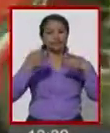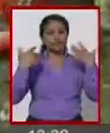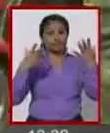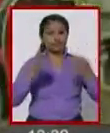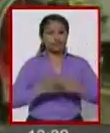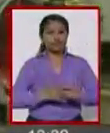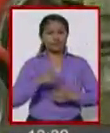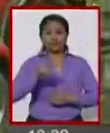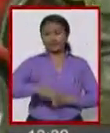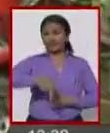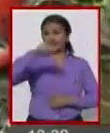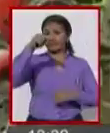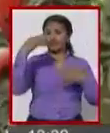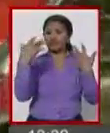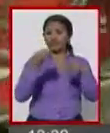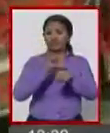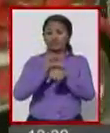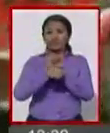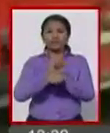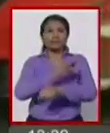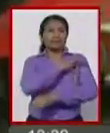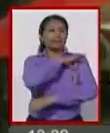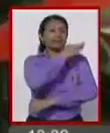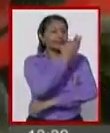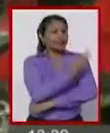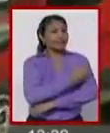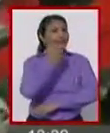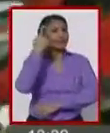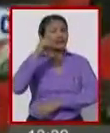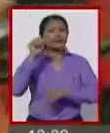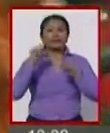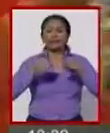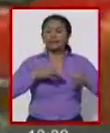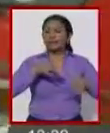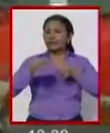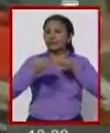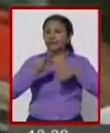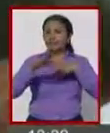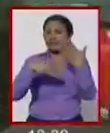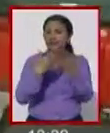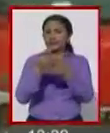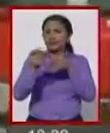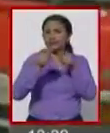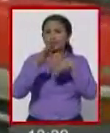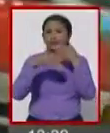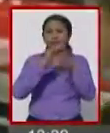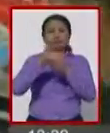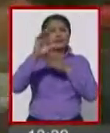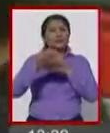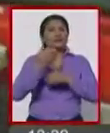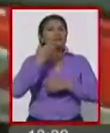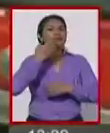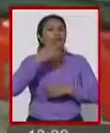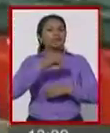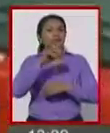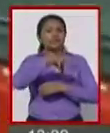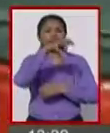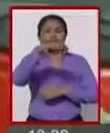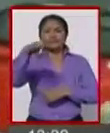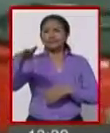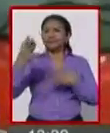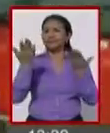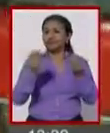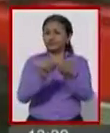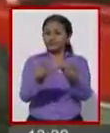totalidad. En este lado norte están trabajando de manera ardua para poder controlar totalmente los focos de calor que